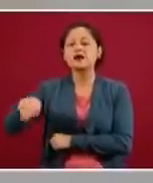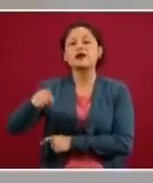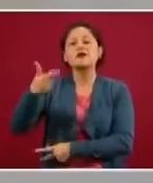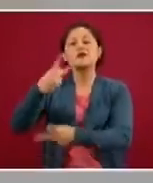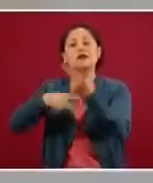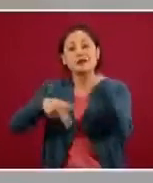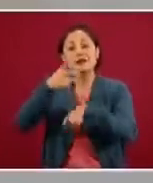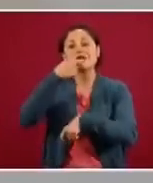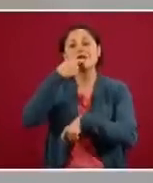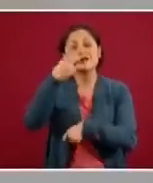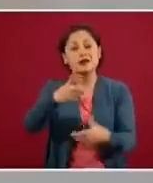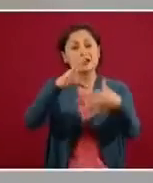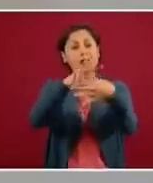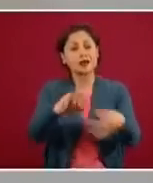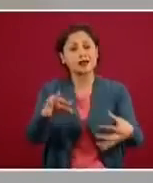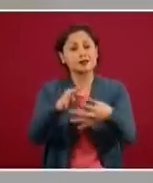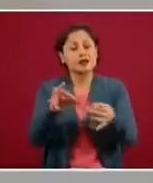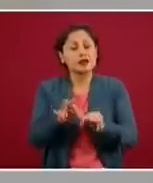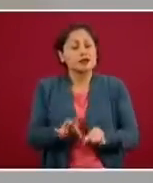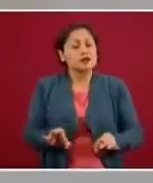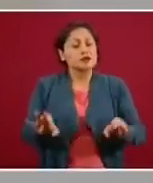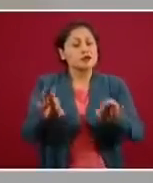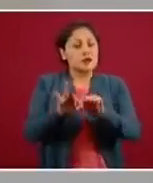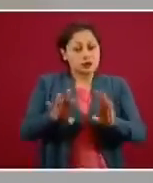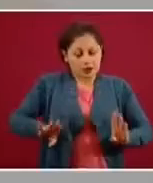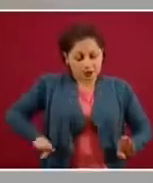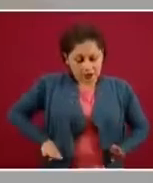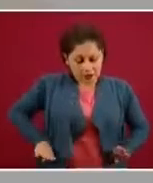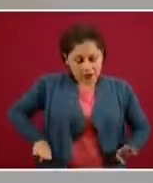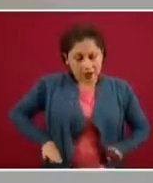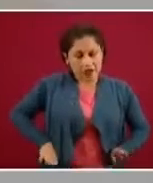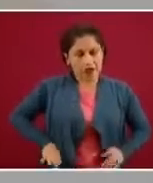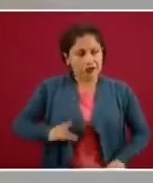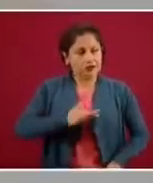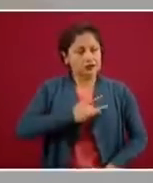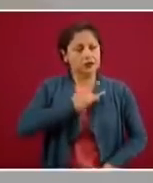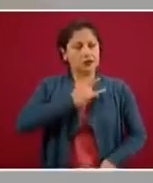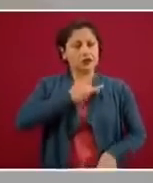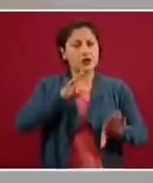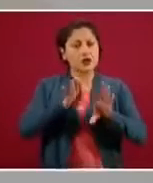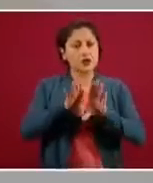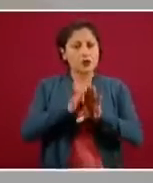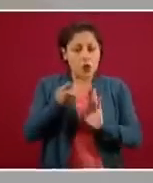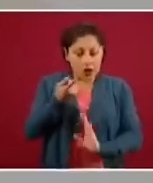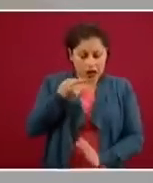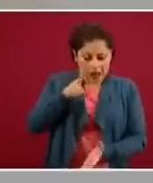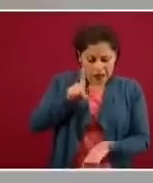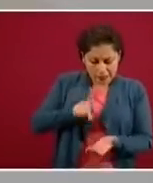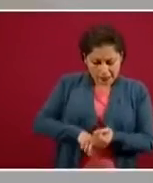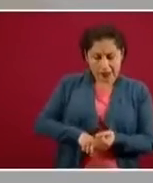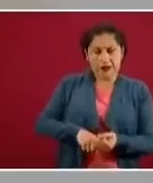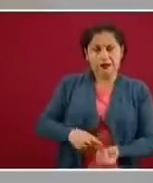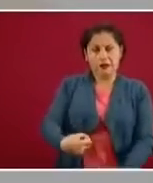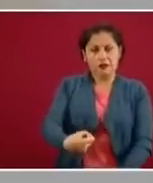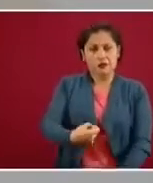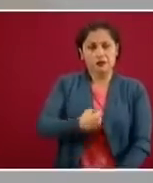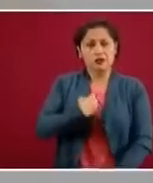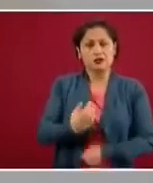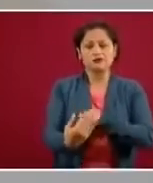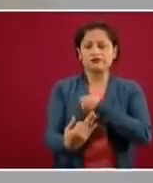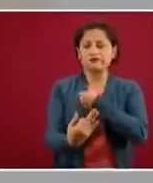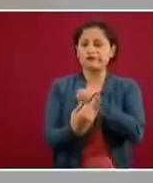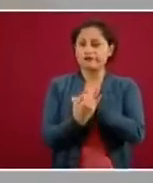ánimo, nuestra conducta, nuestra respuesta, el propio sistema inmune está modulado, y esto se conoce